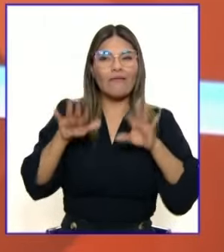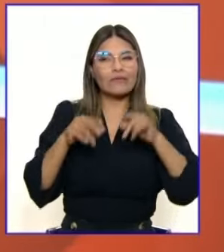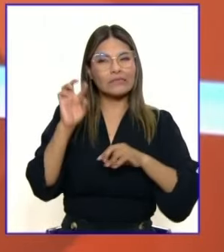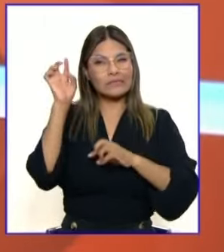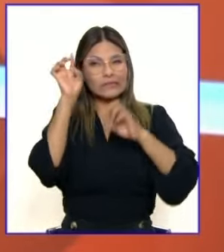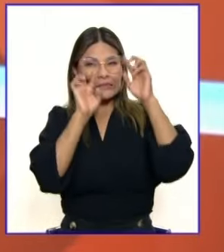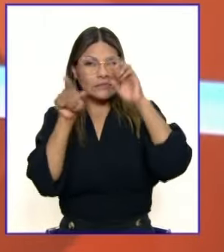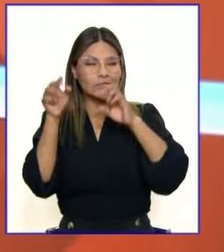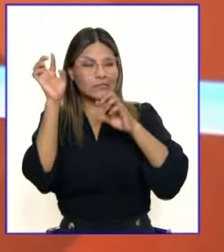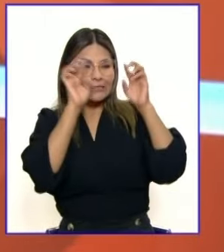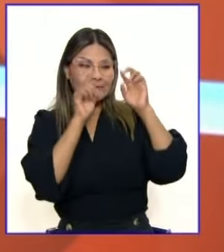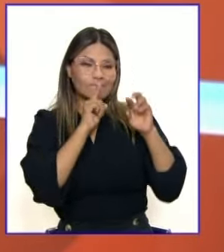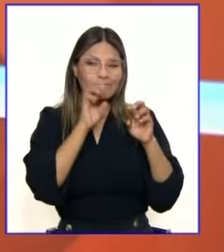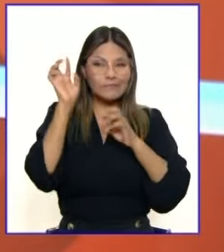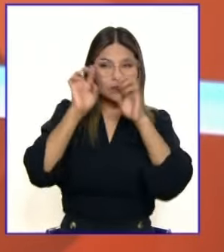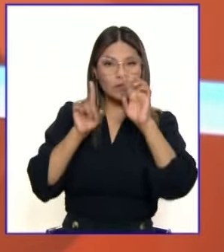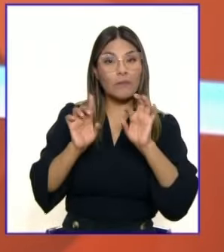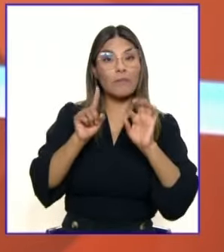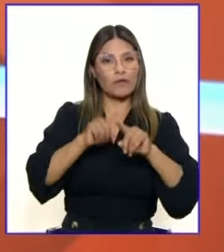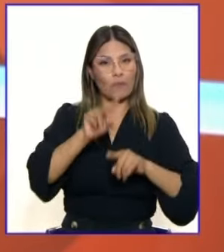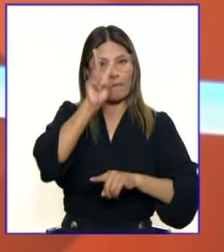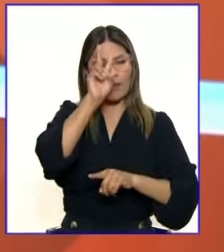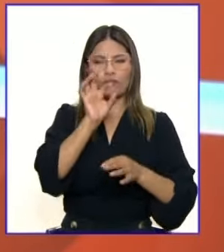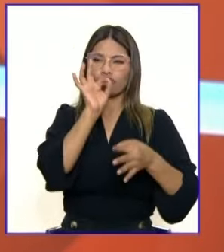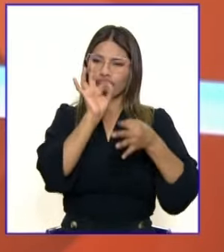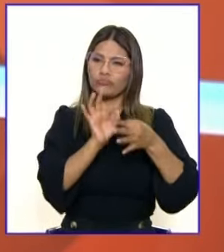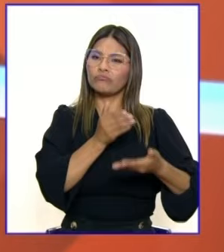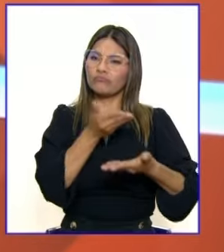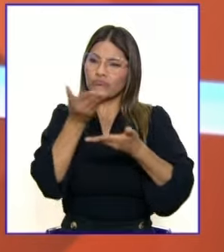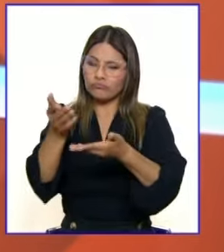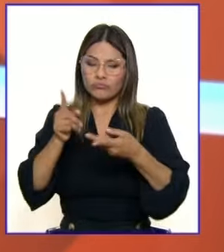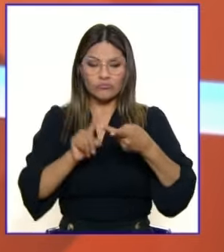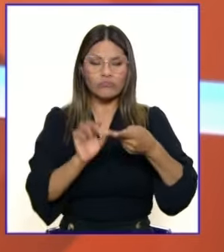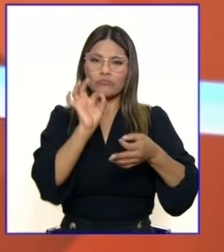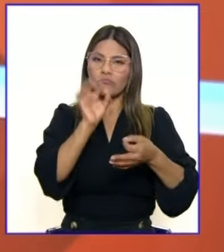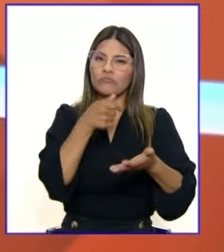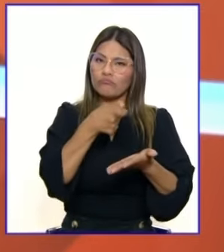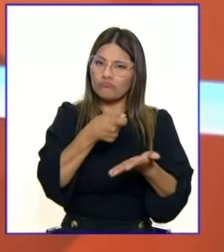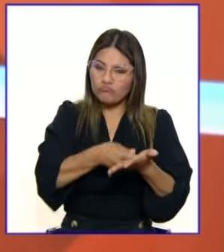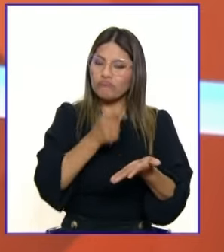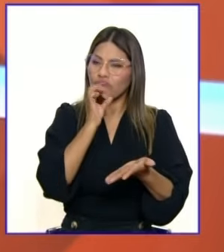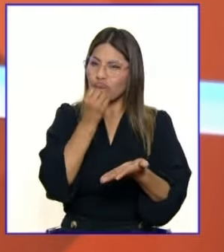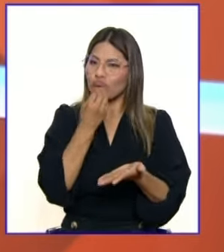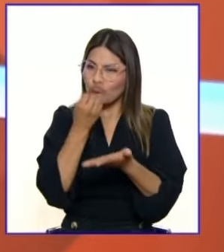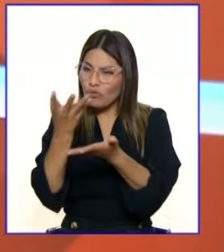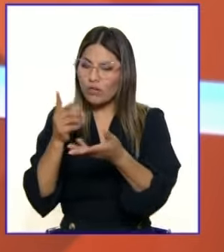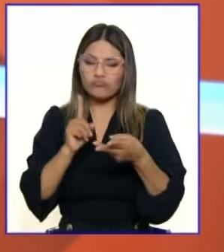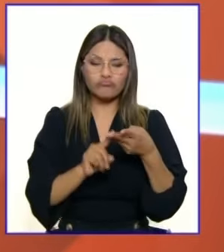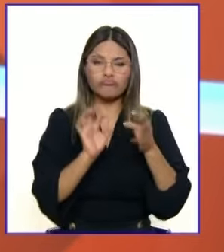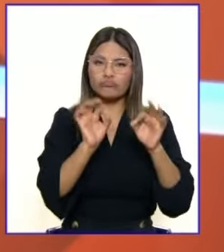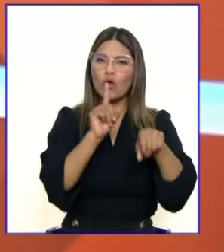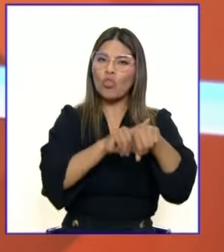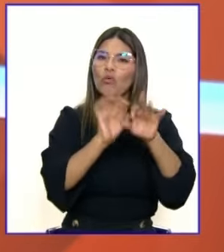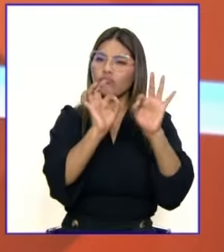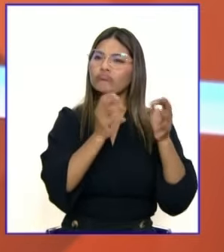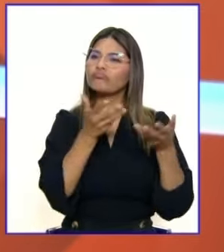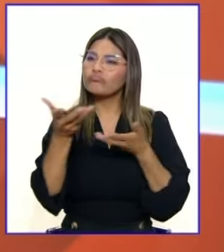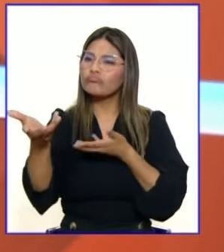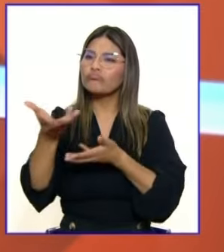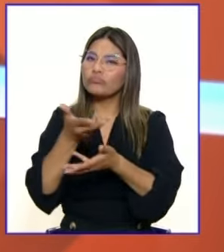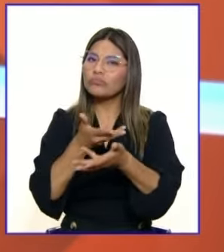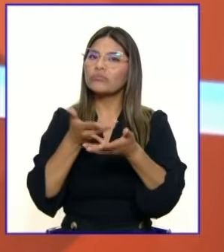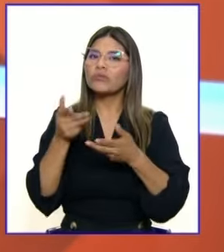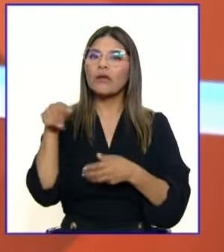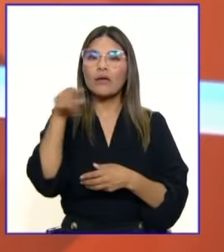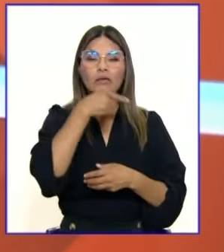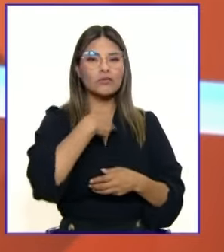buena, el proveedor es fiel, cumple con los plazos, cumple con, digamos, entregar la mercadería a tiempo, se va formando una relación de